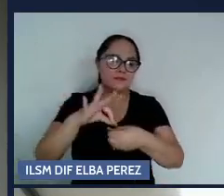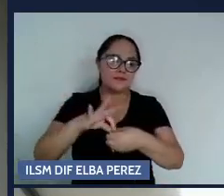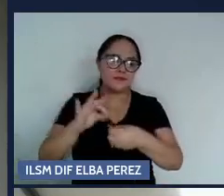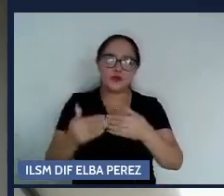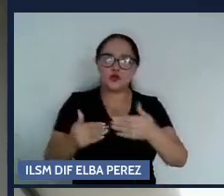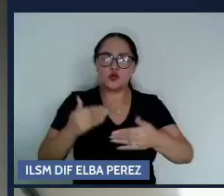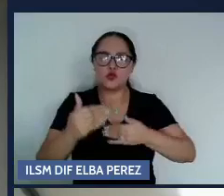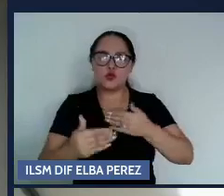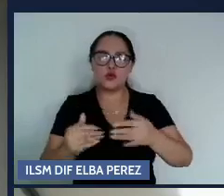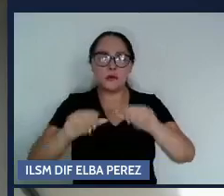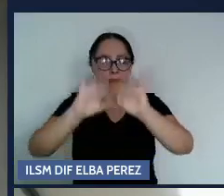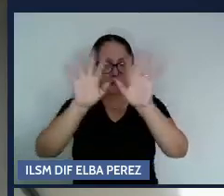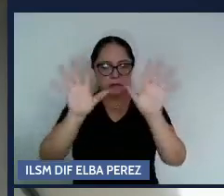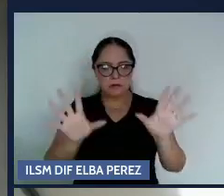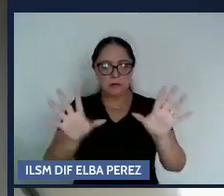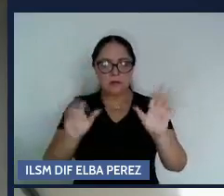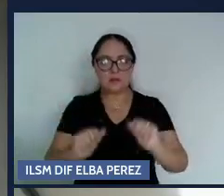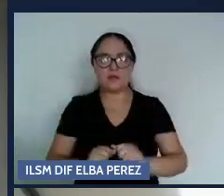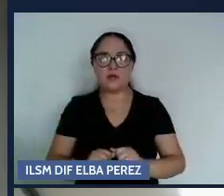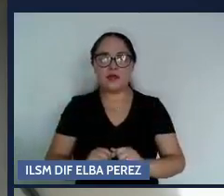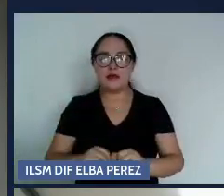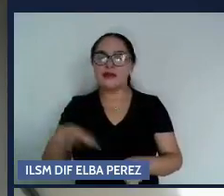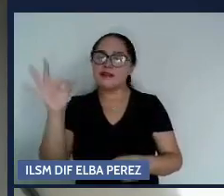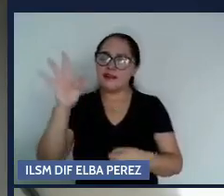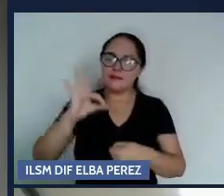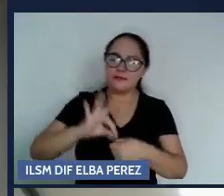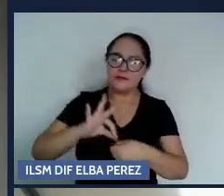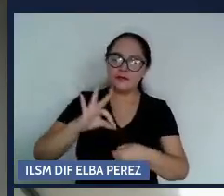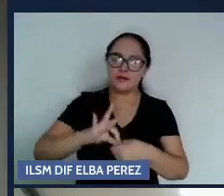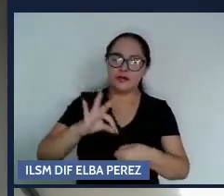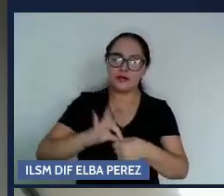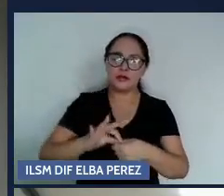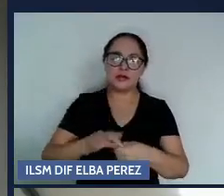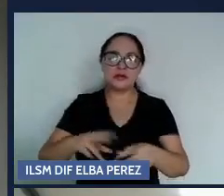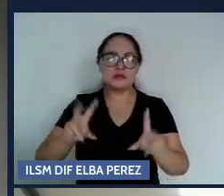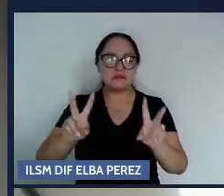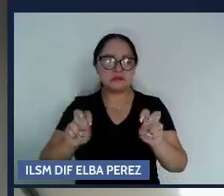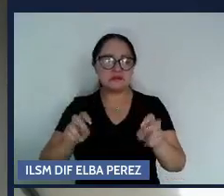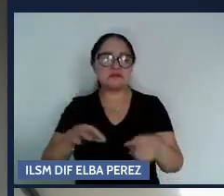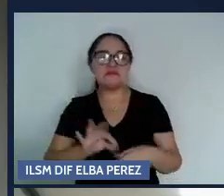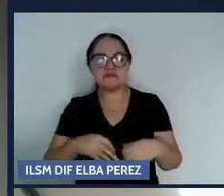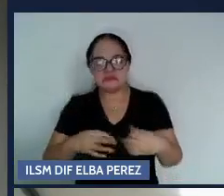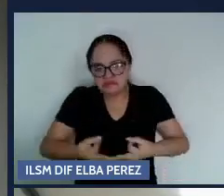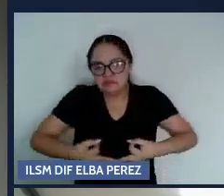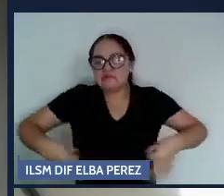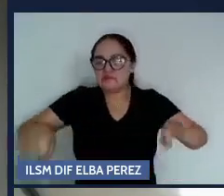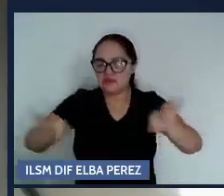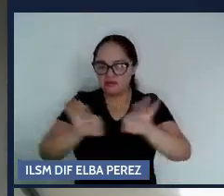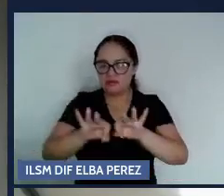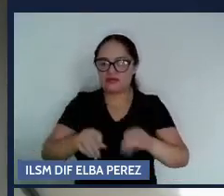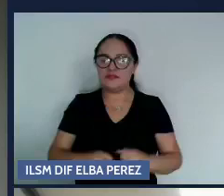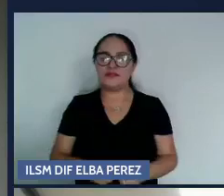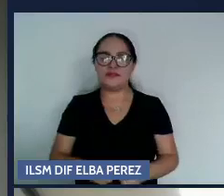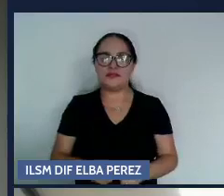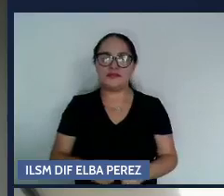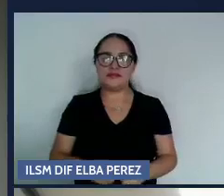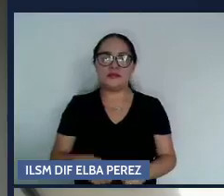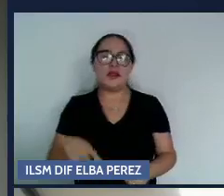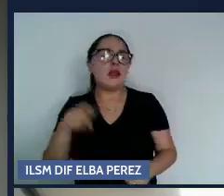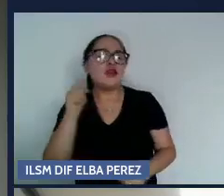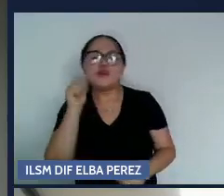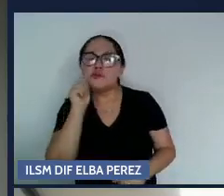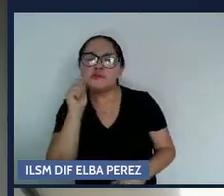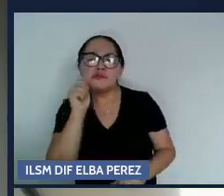el voto ciudadano, sin importarnos a las autoridades electorales, grupos, partidos,